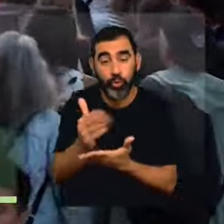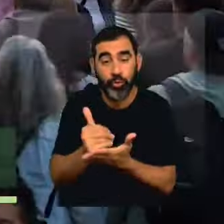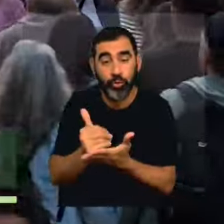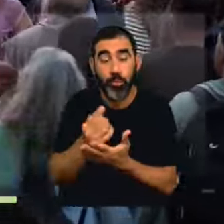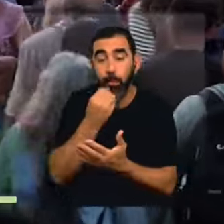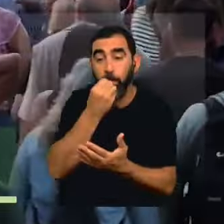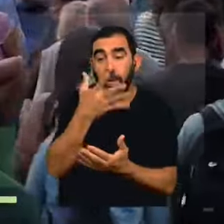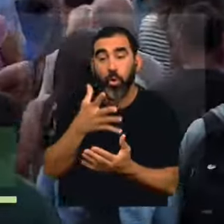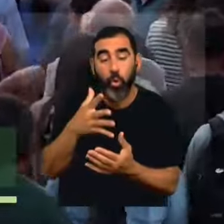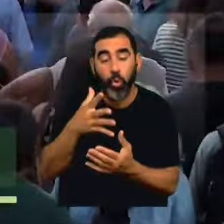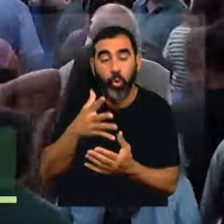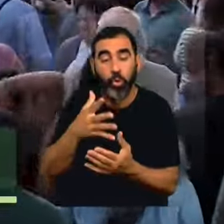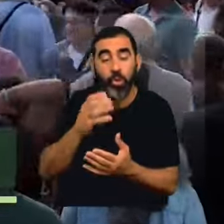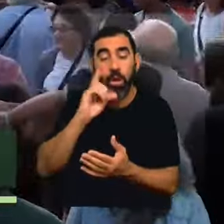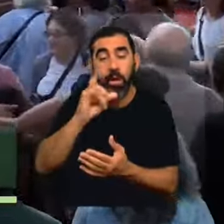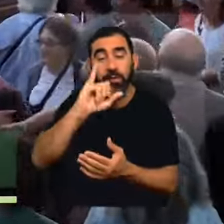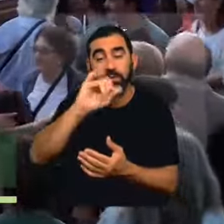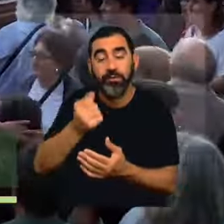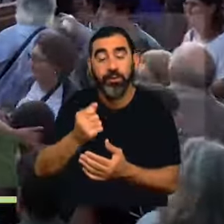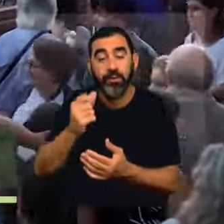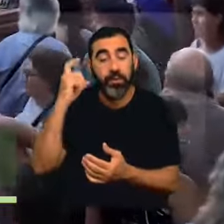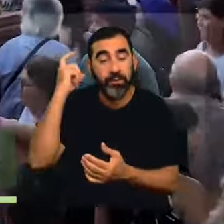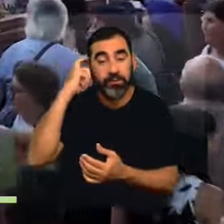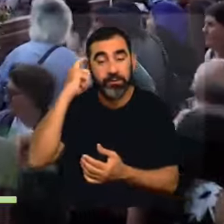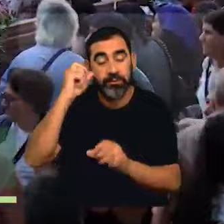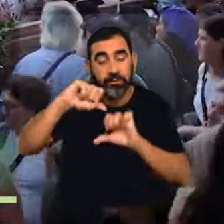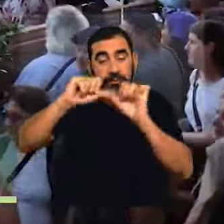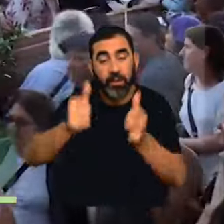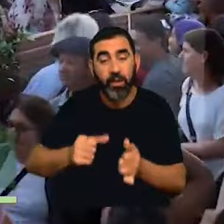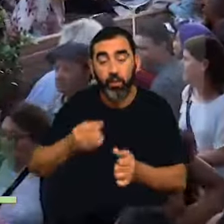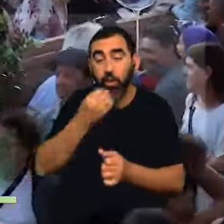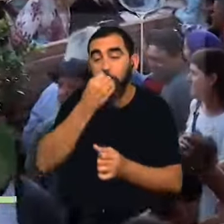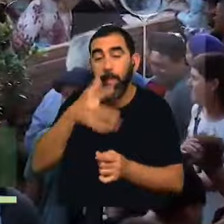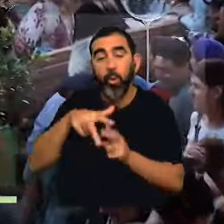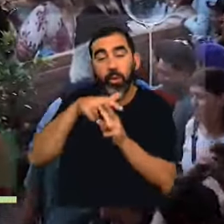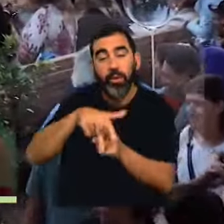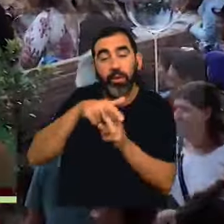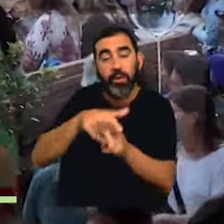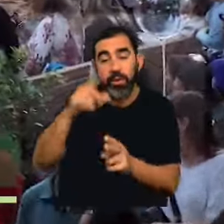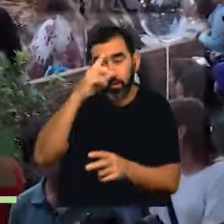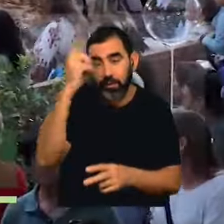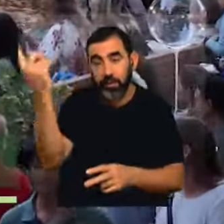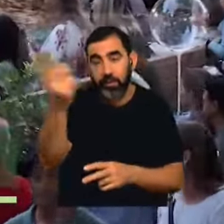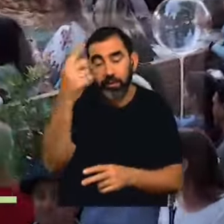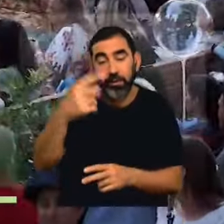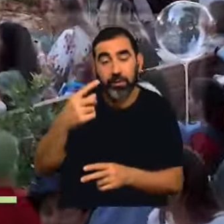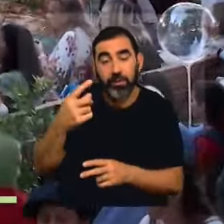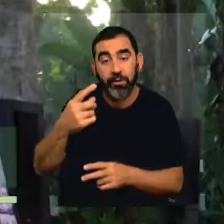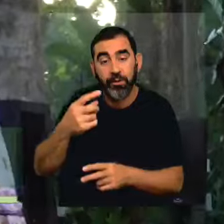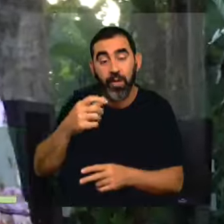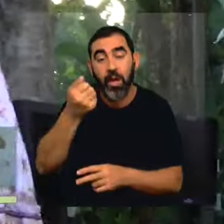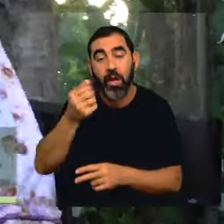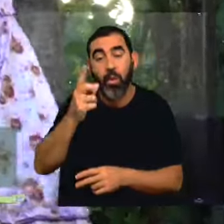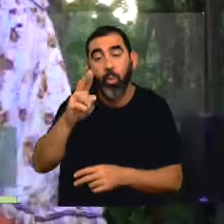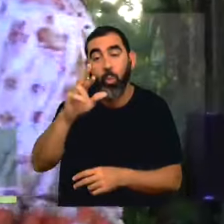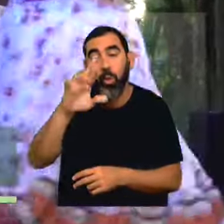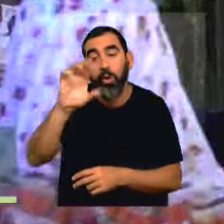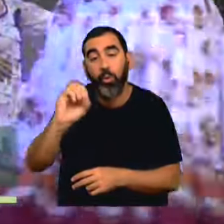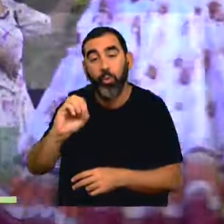jinete en pelo nacional Luis García de San Carlos departamento de Maldonado mejor jinete en internacional al pelo Facundo Agüero de